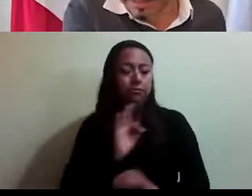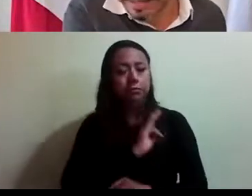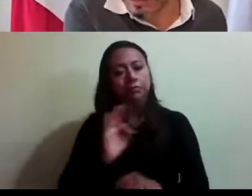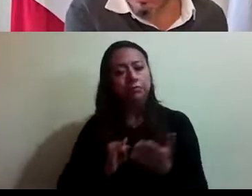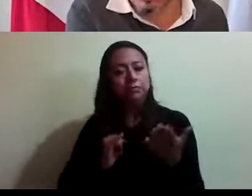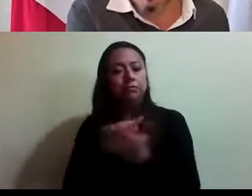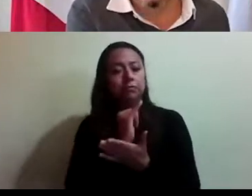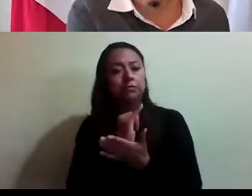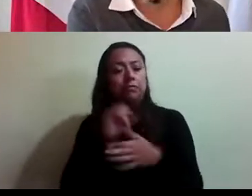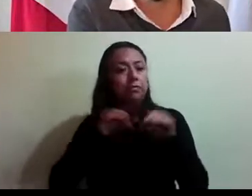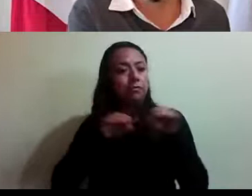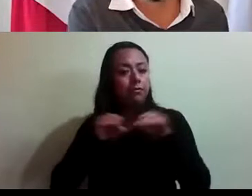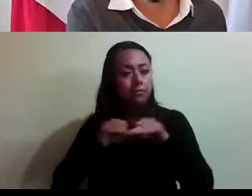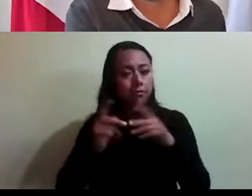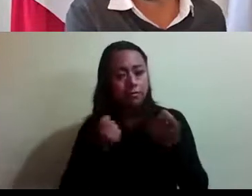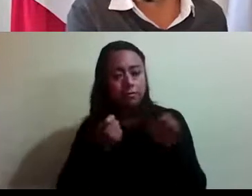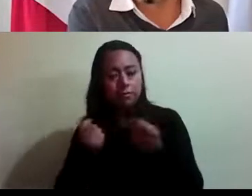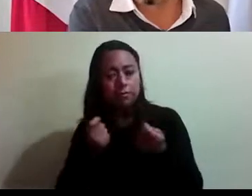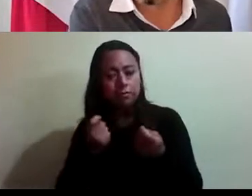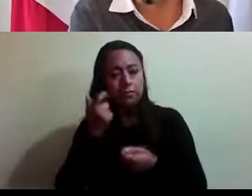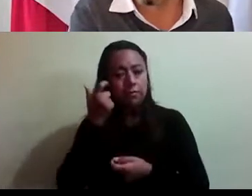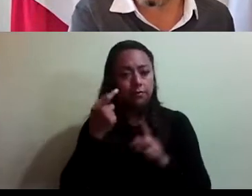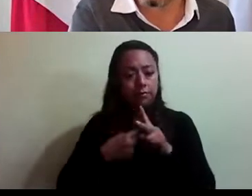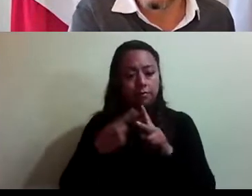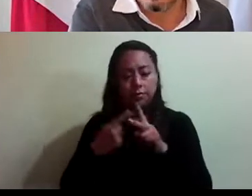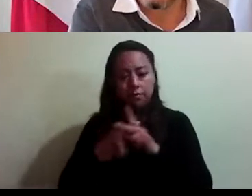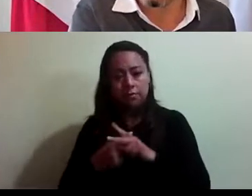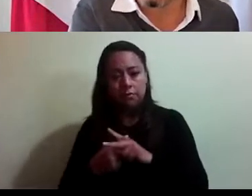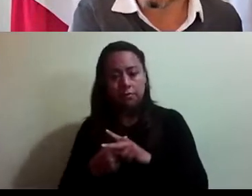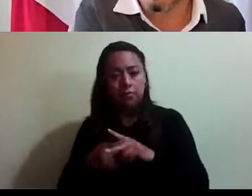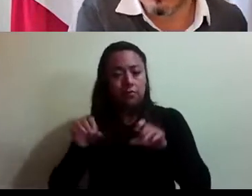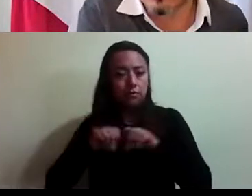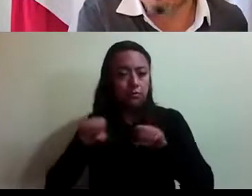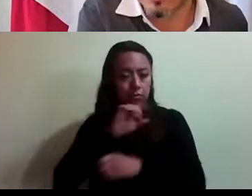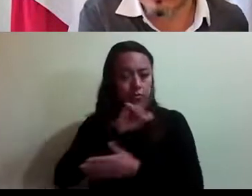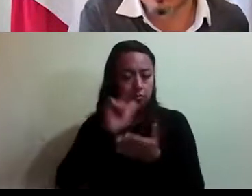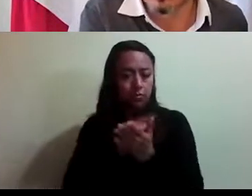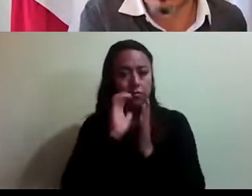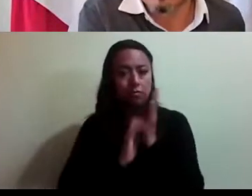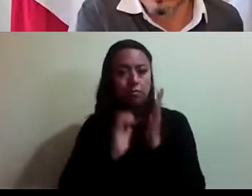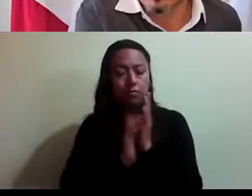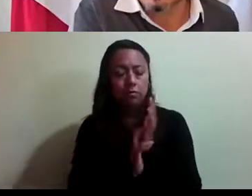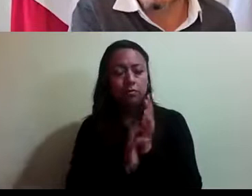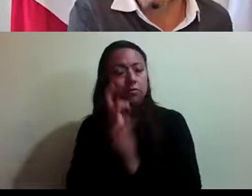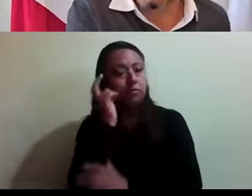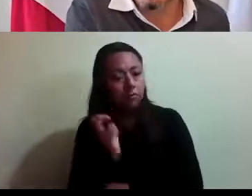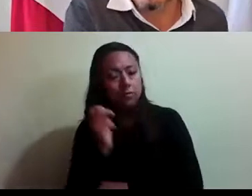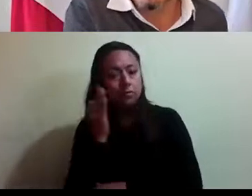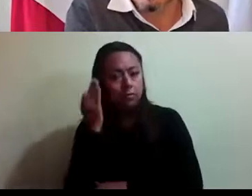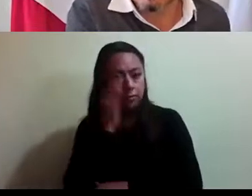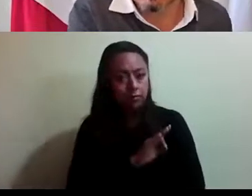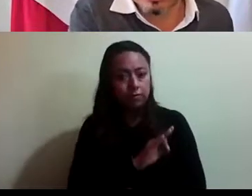el manejo de los presupuestos a través de las reformas a la ley de austeridad. Eso es absolutamente falso. Quienes nos